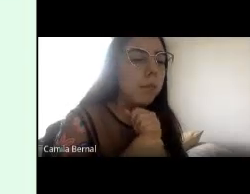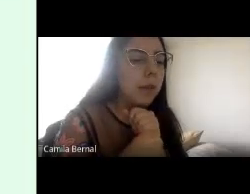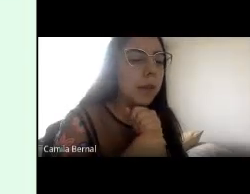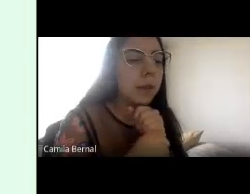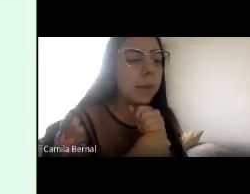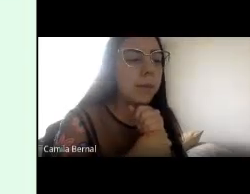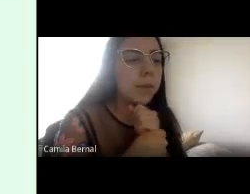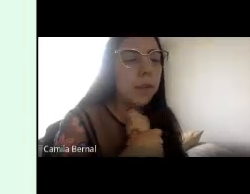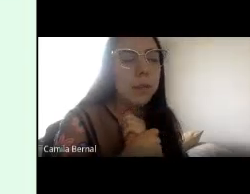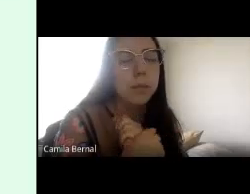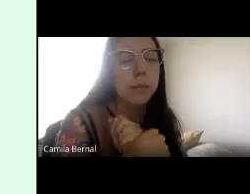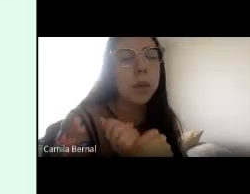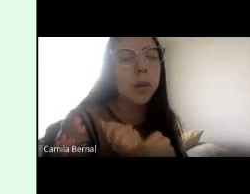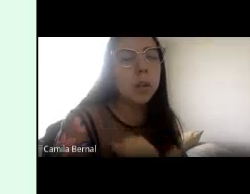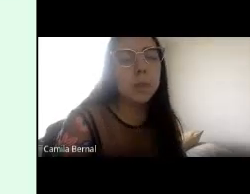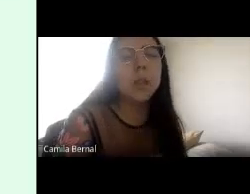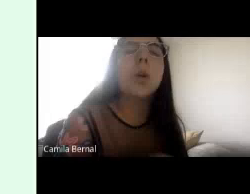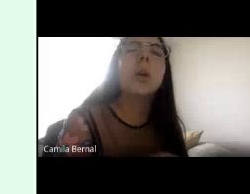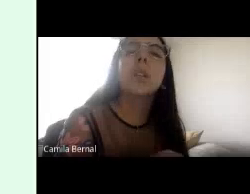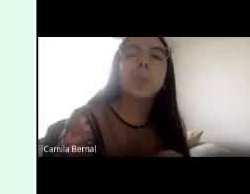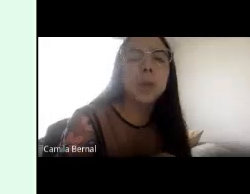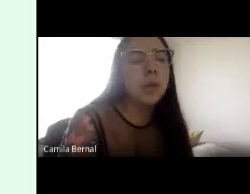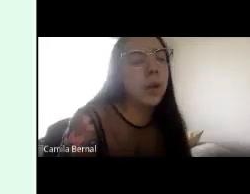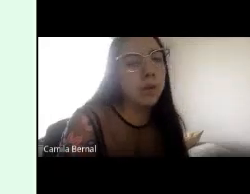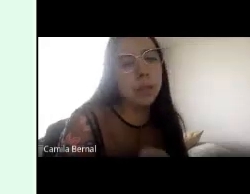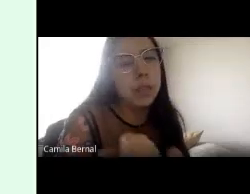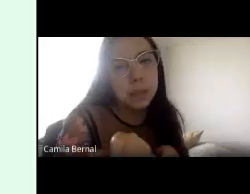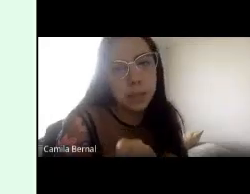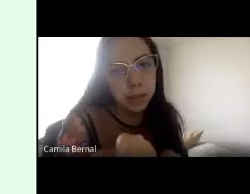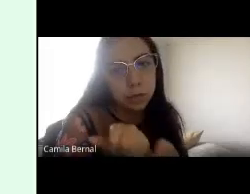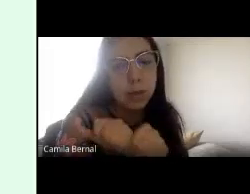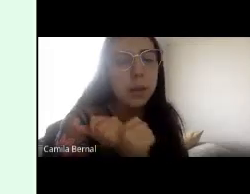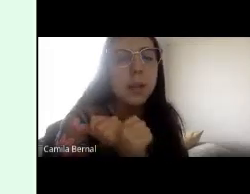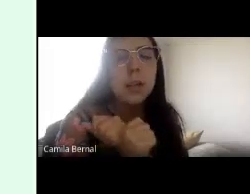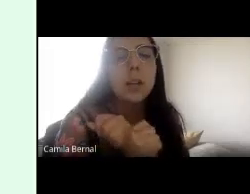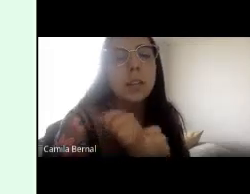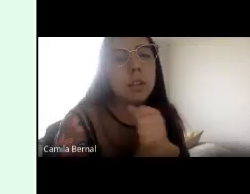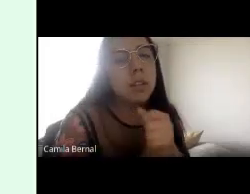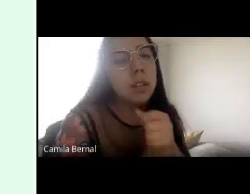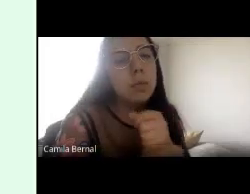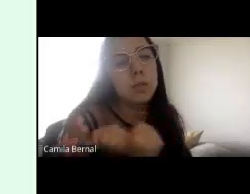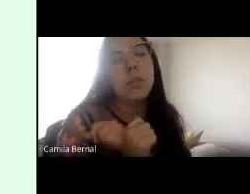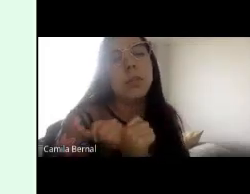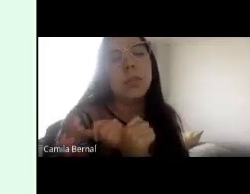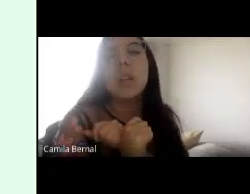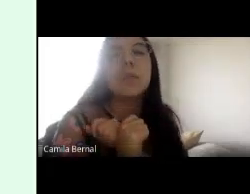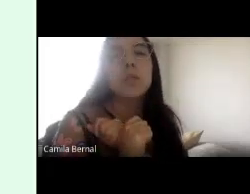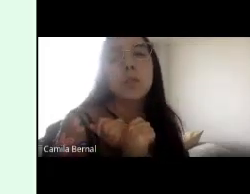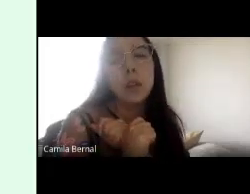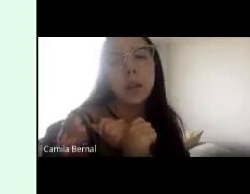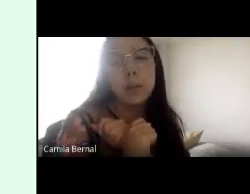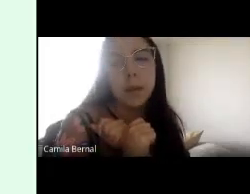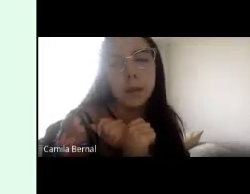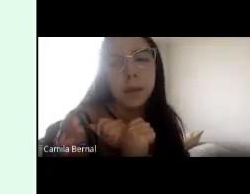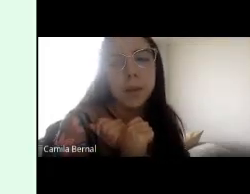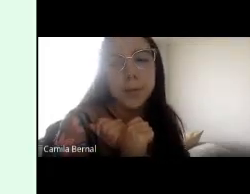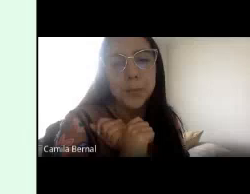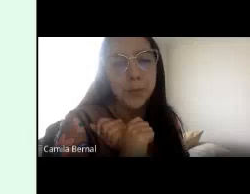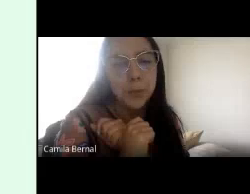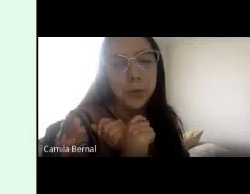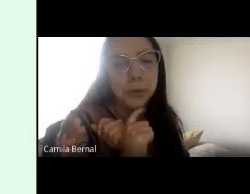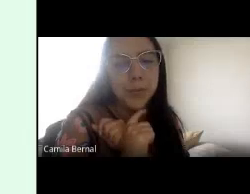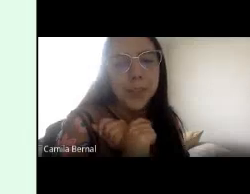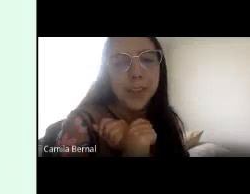eliminar mejor los patógenos, pero igual no es necesario. O sea, si lo tenemos o no lo tenemos, no va a cambiar